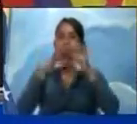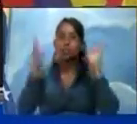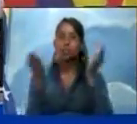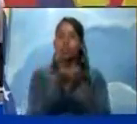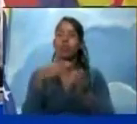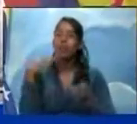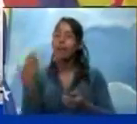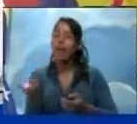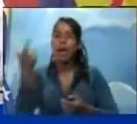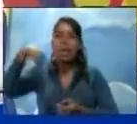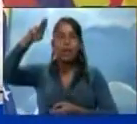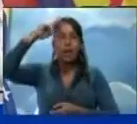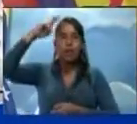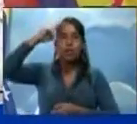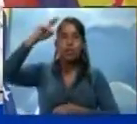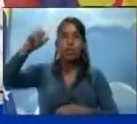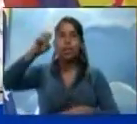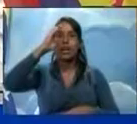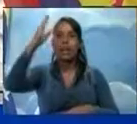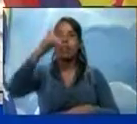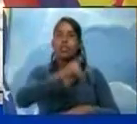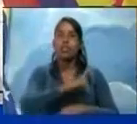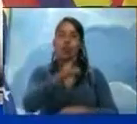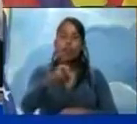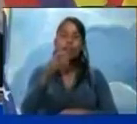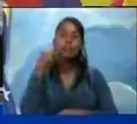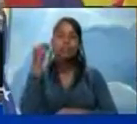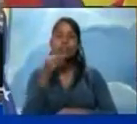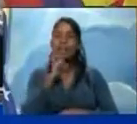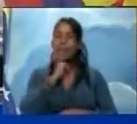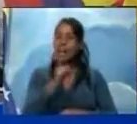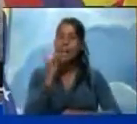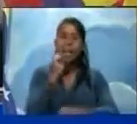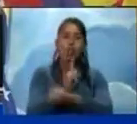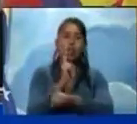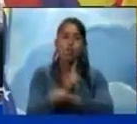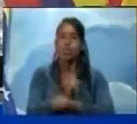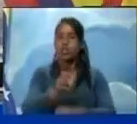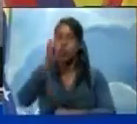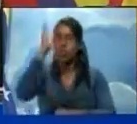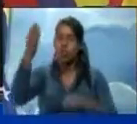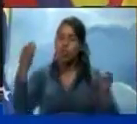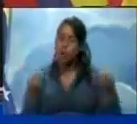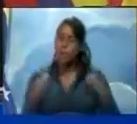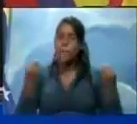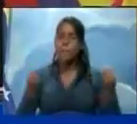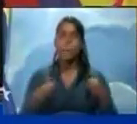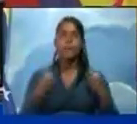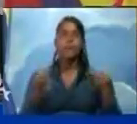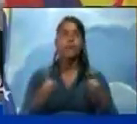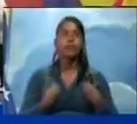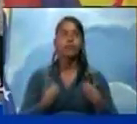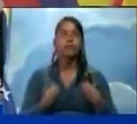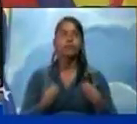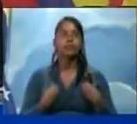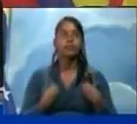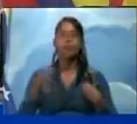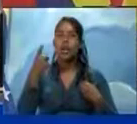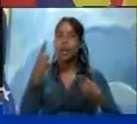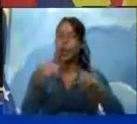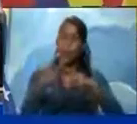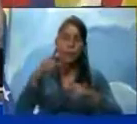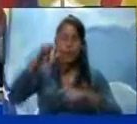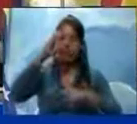que reconocieran que el Dios de Daniel es el único Dios viviente. Los